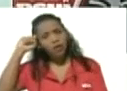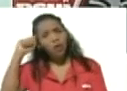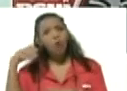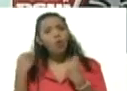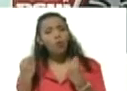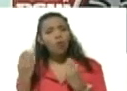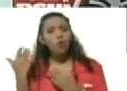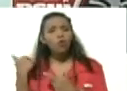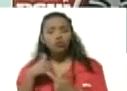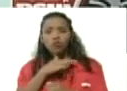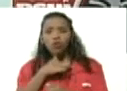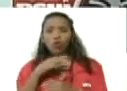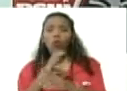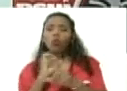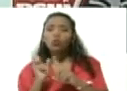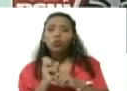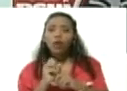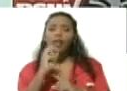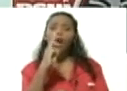VCH,